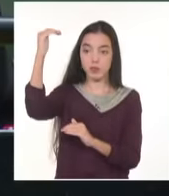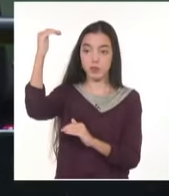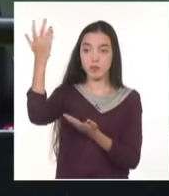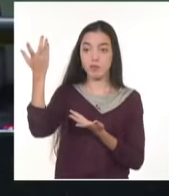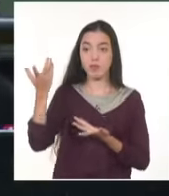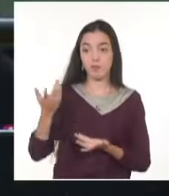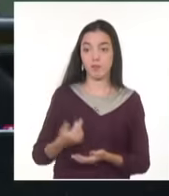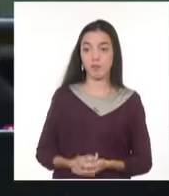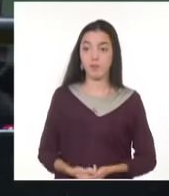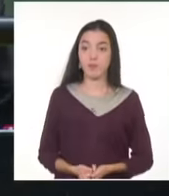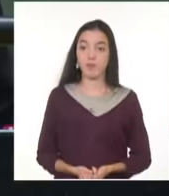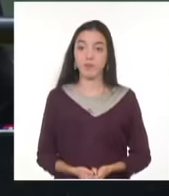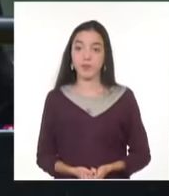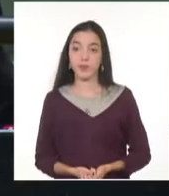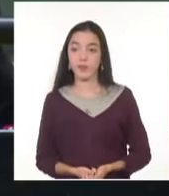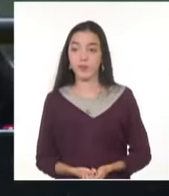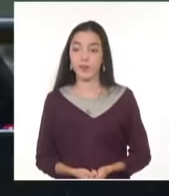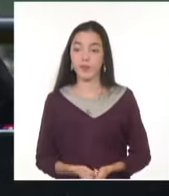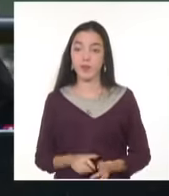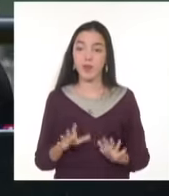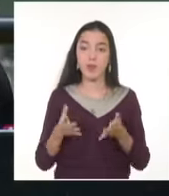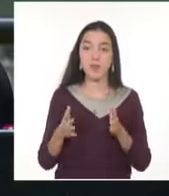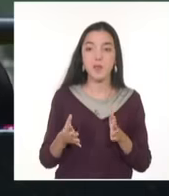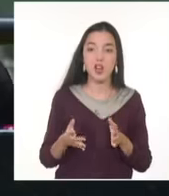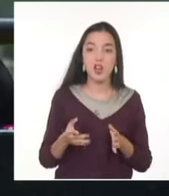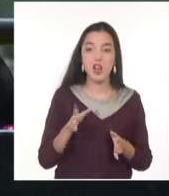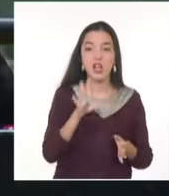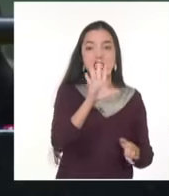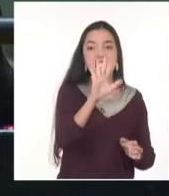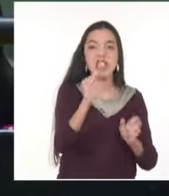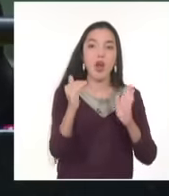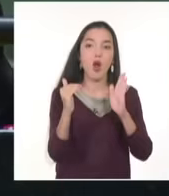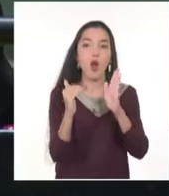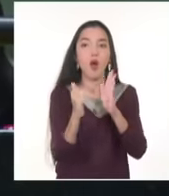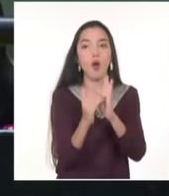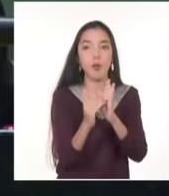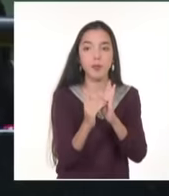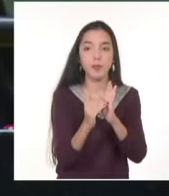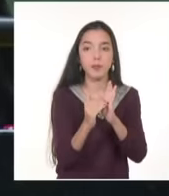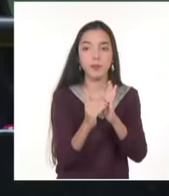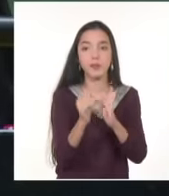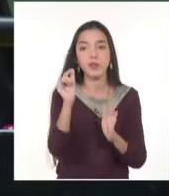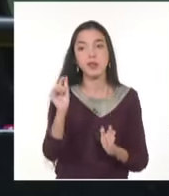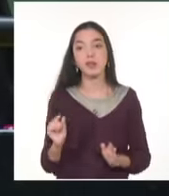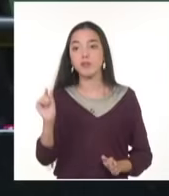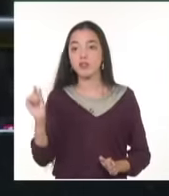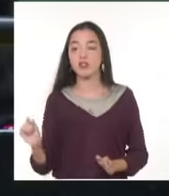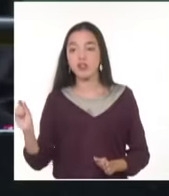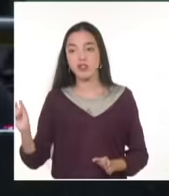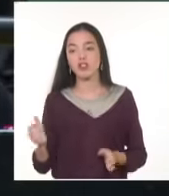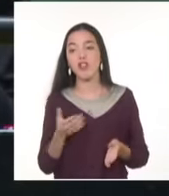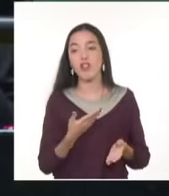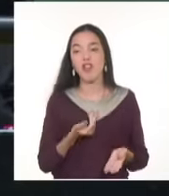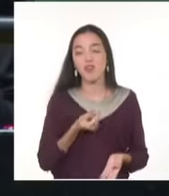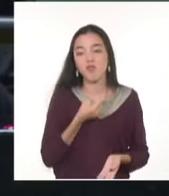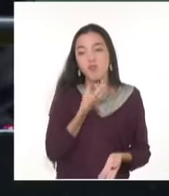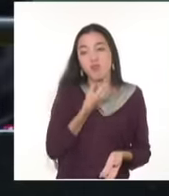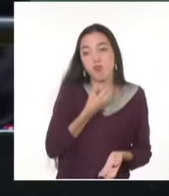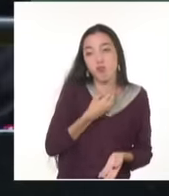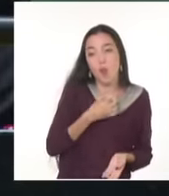mientras que 5.000 millones de seres humanos permanecen en la pobreza.